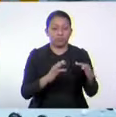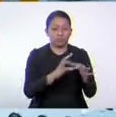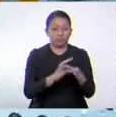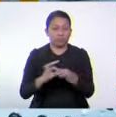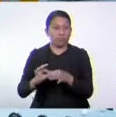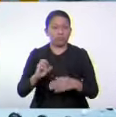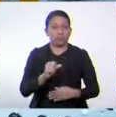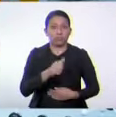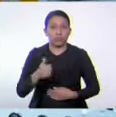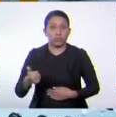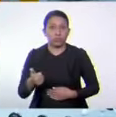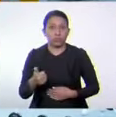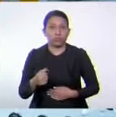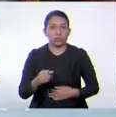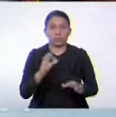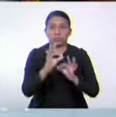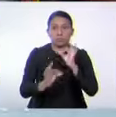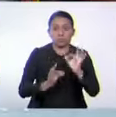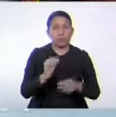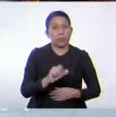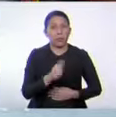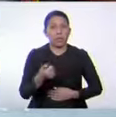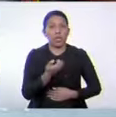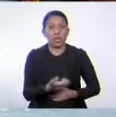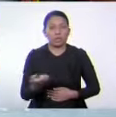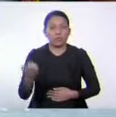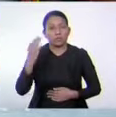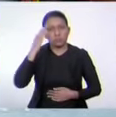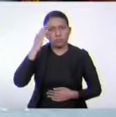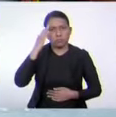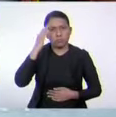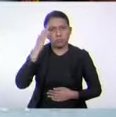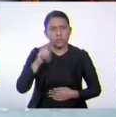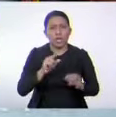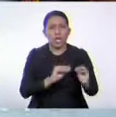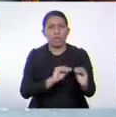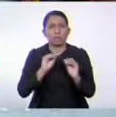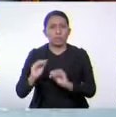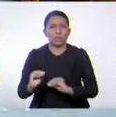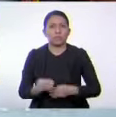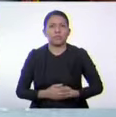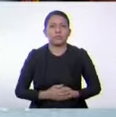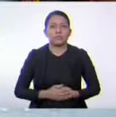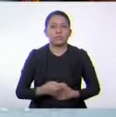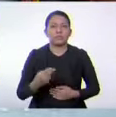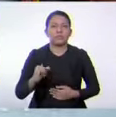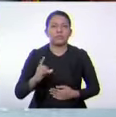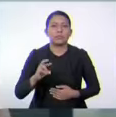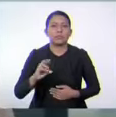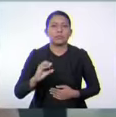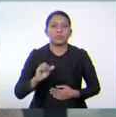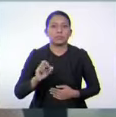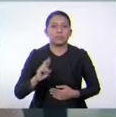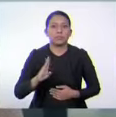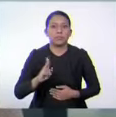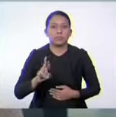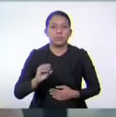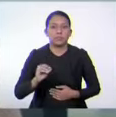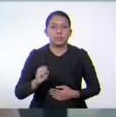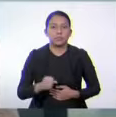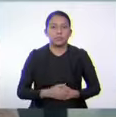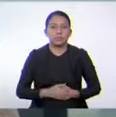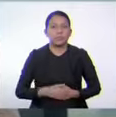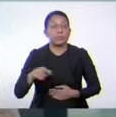otros átomos de otros elementos, sabemos la aplicación de los hidrocarburos. Los